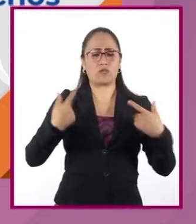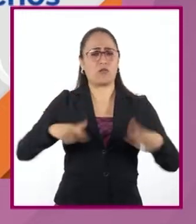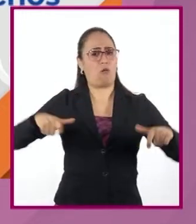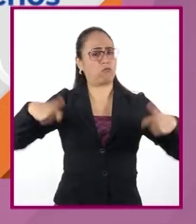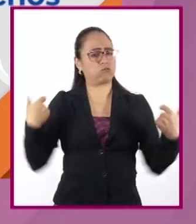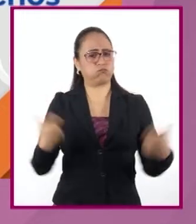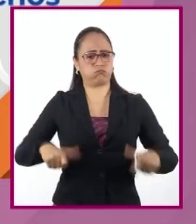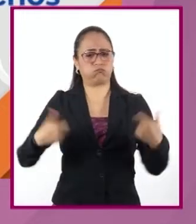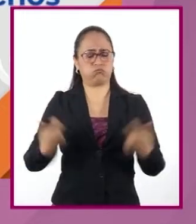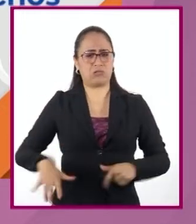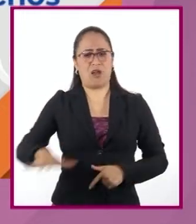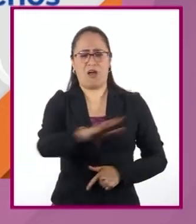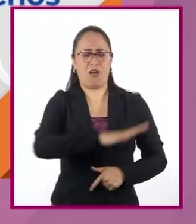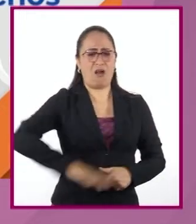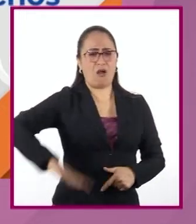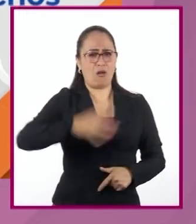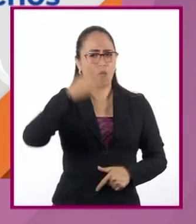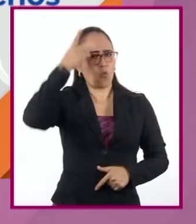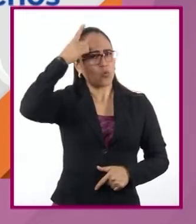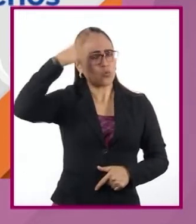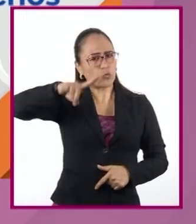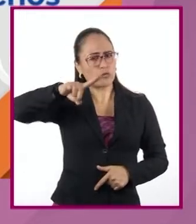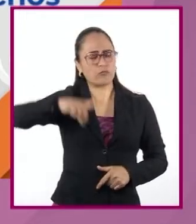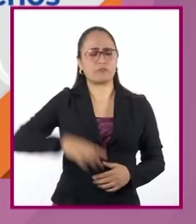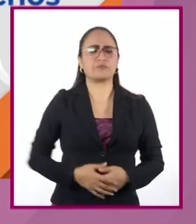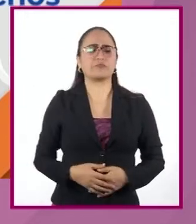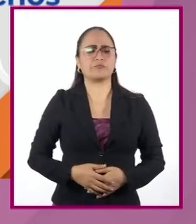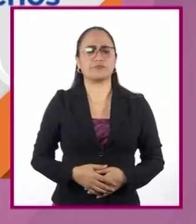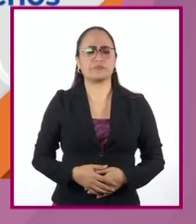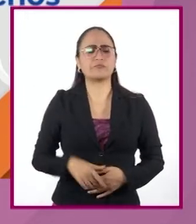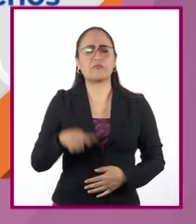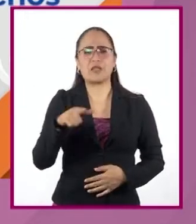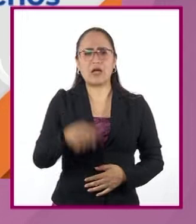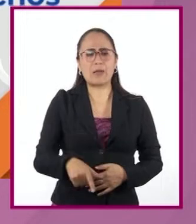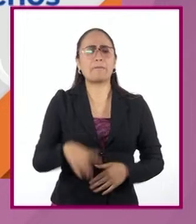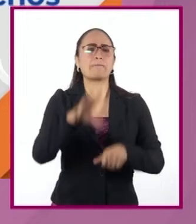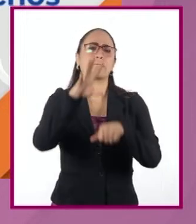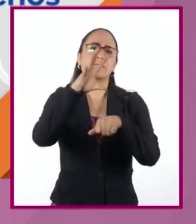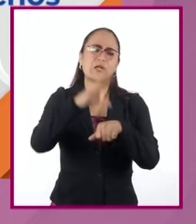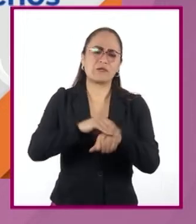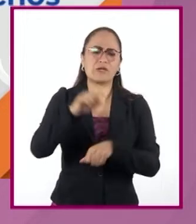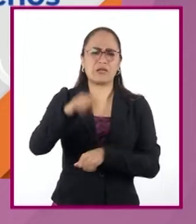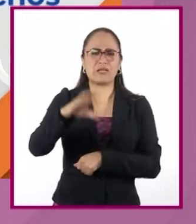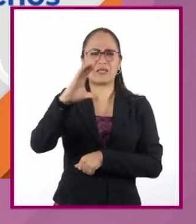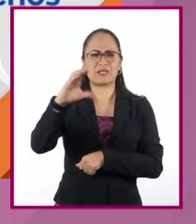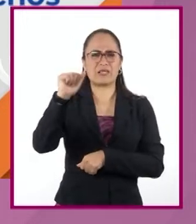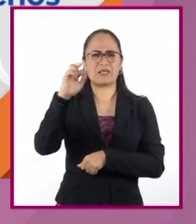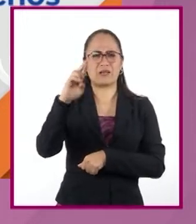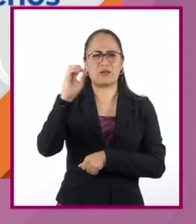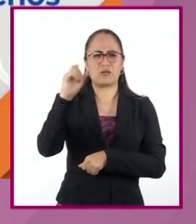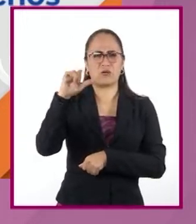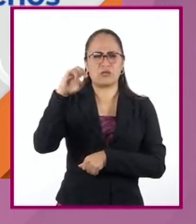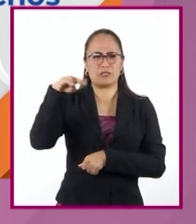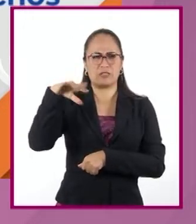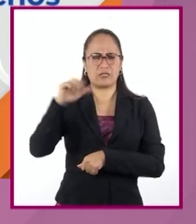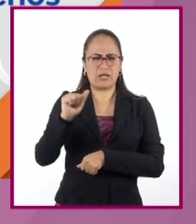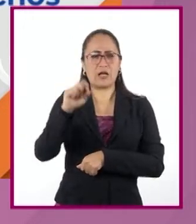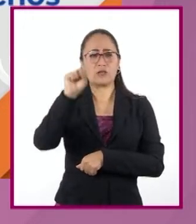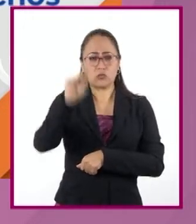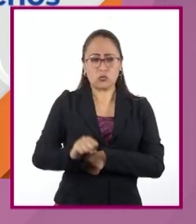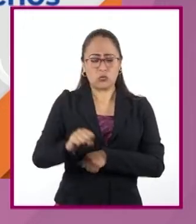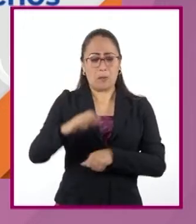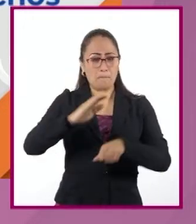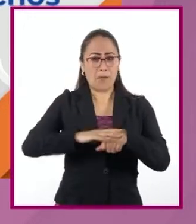propietarios de los muchos territorios. La concesión original de Carolina Sur era mucho más